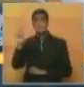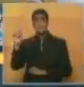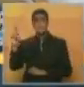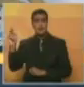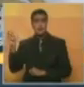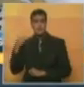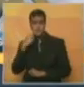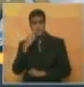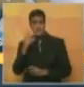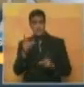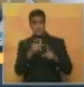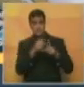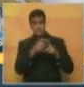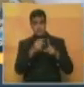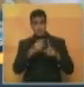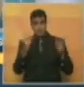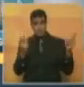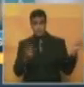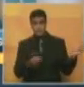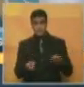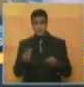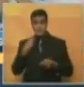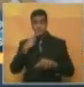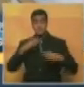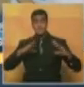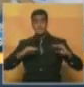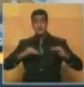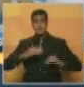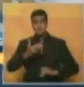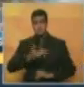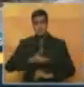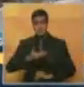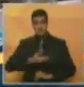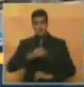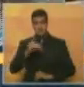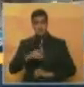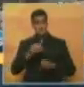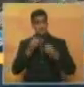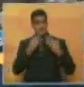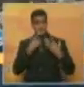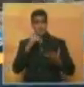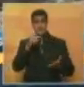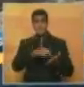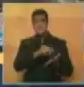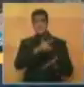Estas palabras las ofreció en su visita al campamento vacacional de la alcaldía, que beneficia a